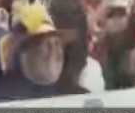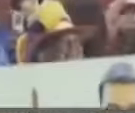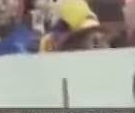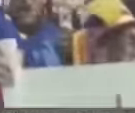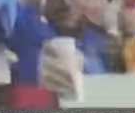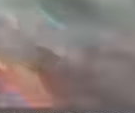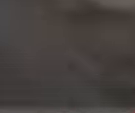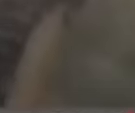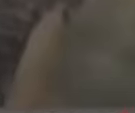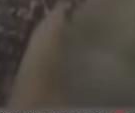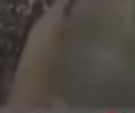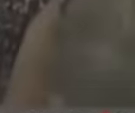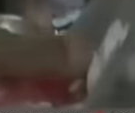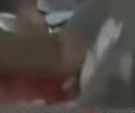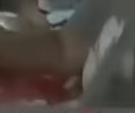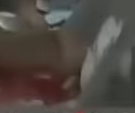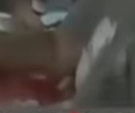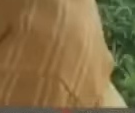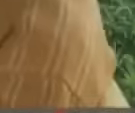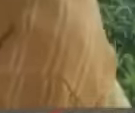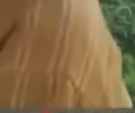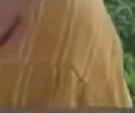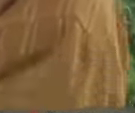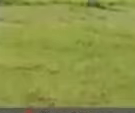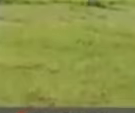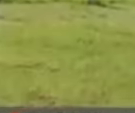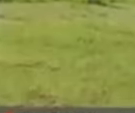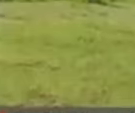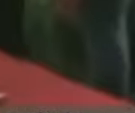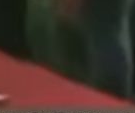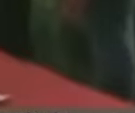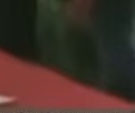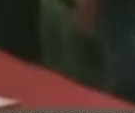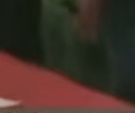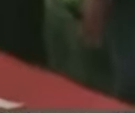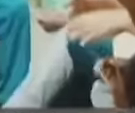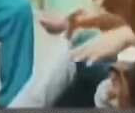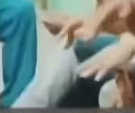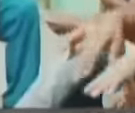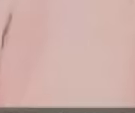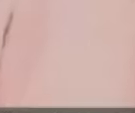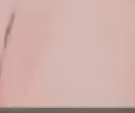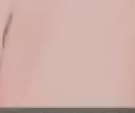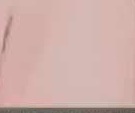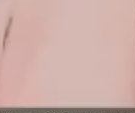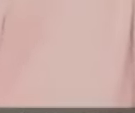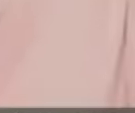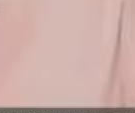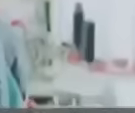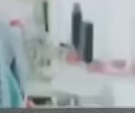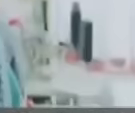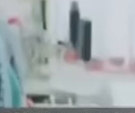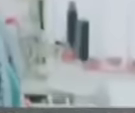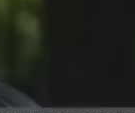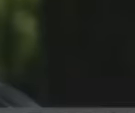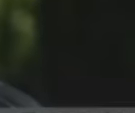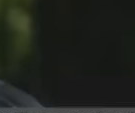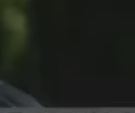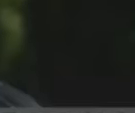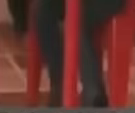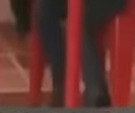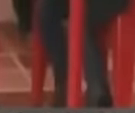Una o nada en la misión, lo dijo Chávez en el golpe de timón. Con mucha